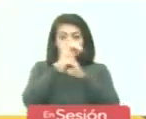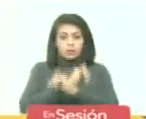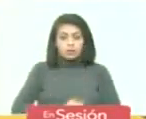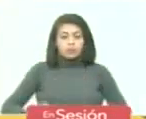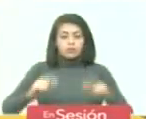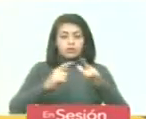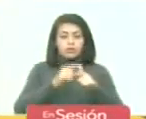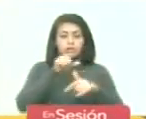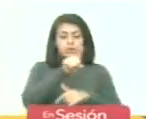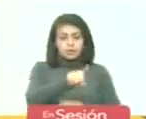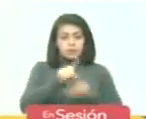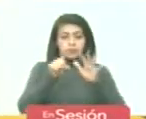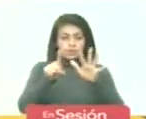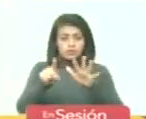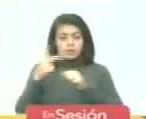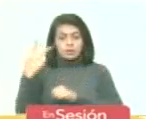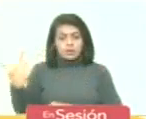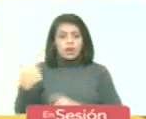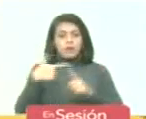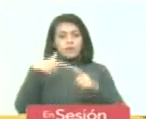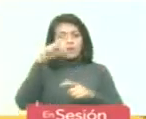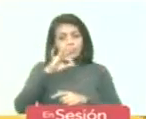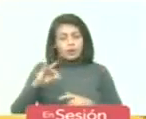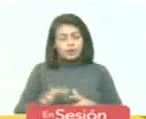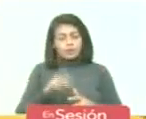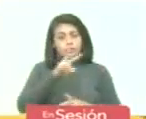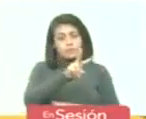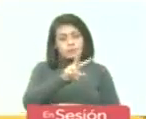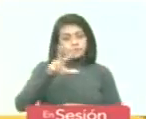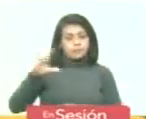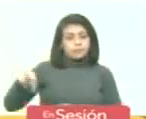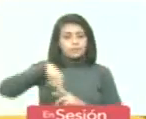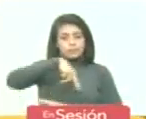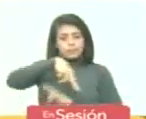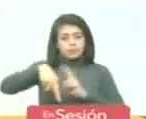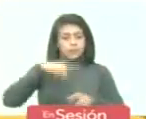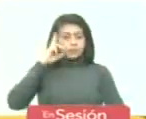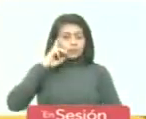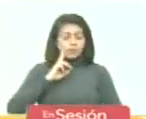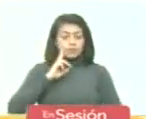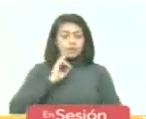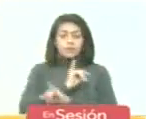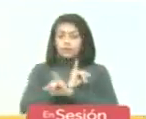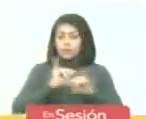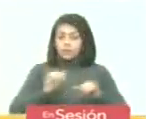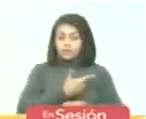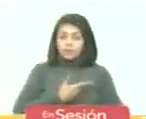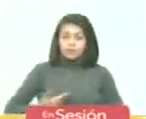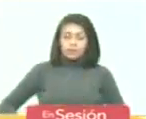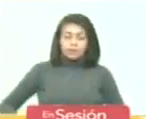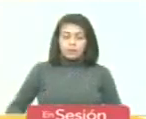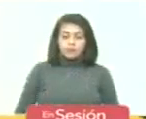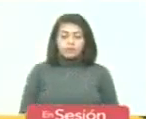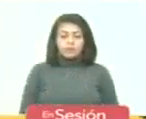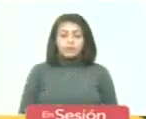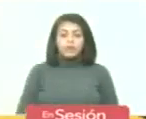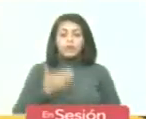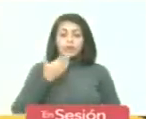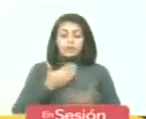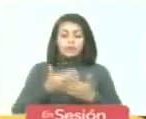Independencia, 163 de la Federación y 23 de la Revolución Bolivariana. Es todo, presidente. Gracias,